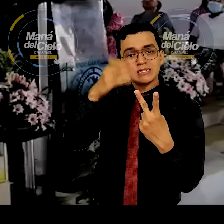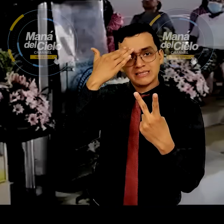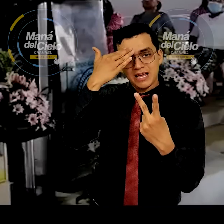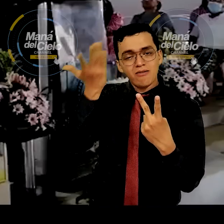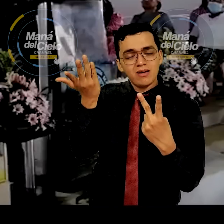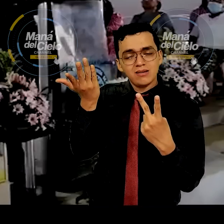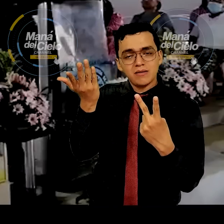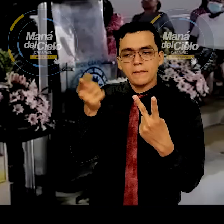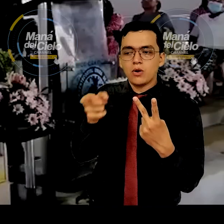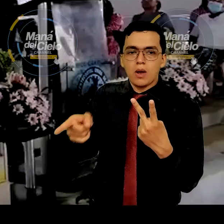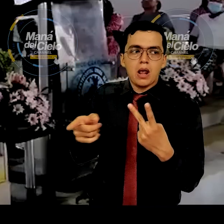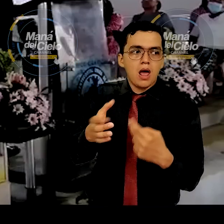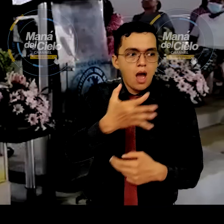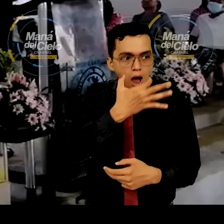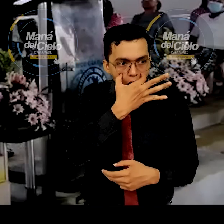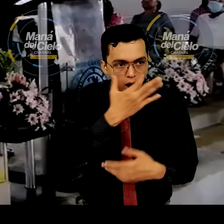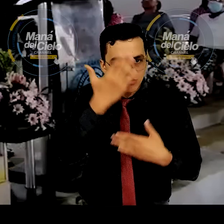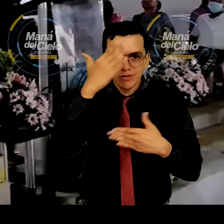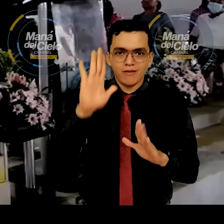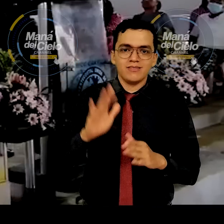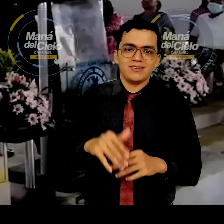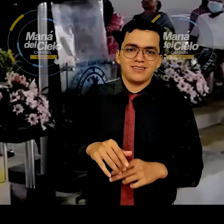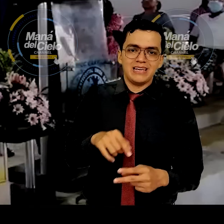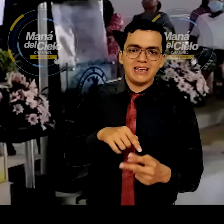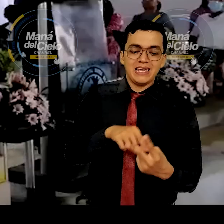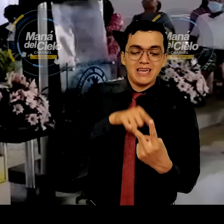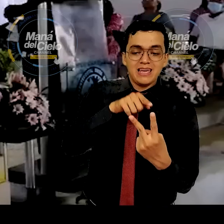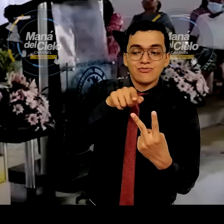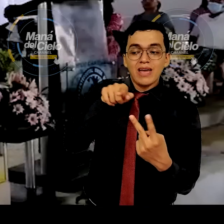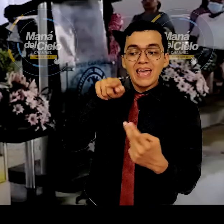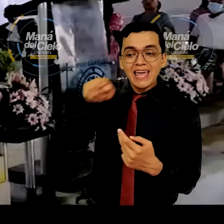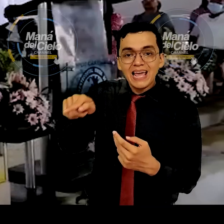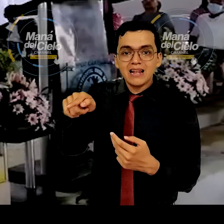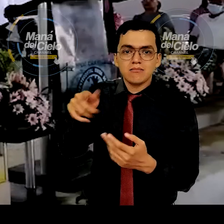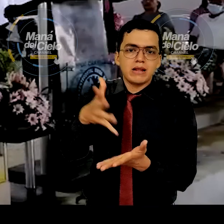todo, como no teniendo nada, pero poseyéndolo todo.